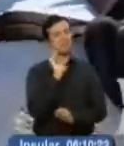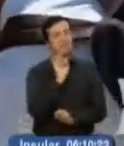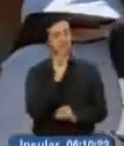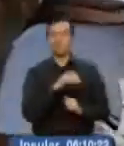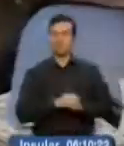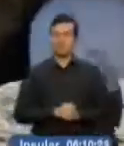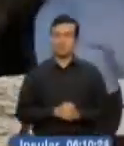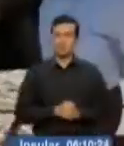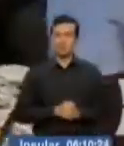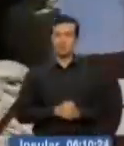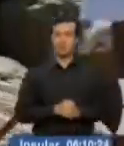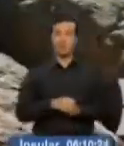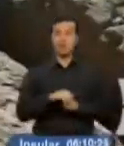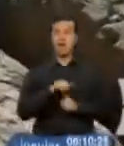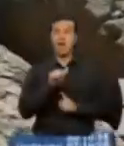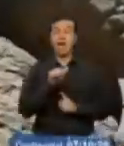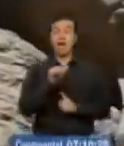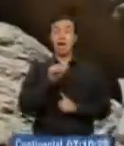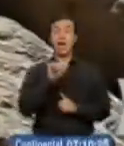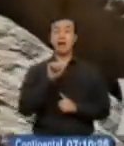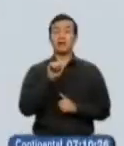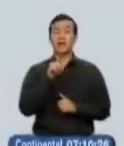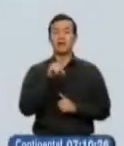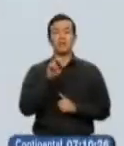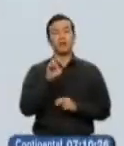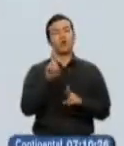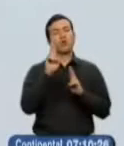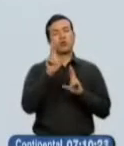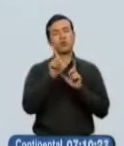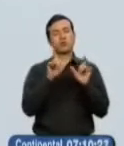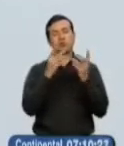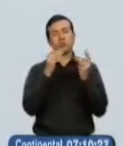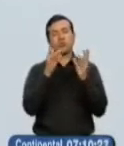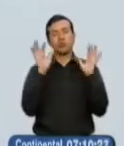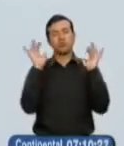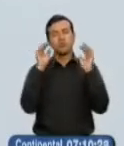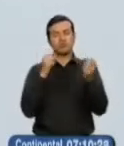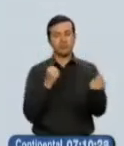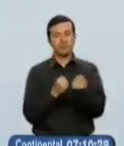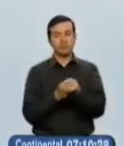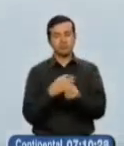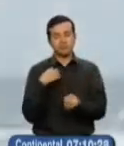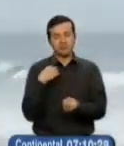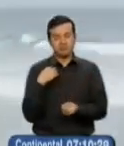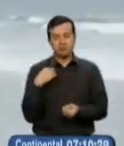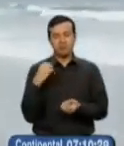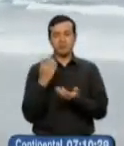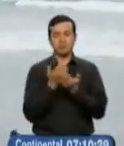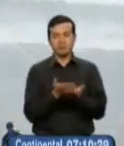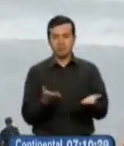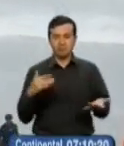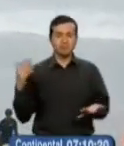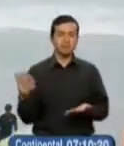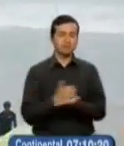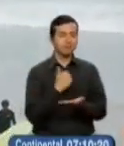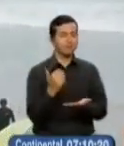la siguiente, en Ayampe, haya más manos que ayuden en la Minga por el Mar. Mirta Carrillo, Ecuador TV.